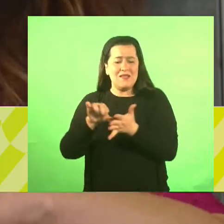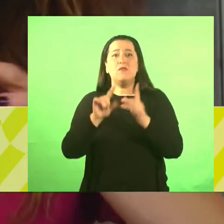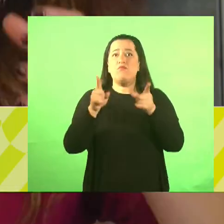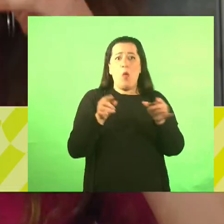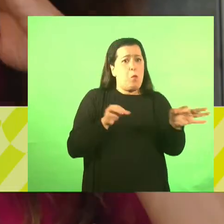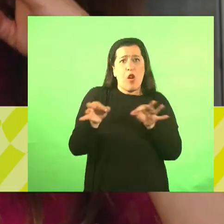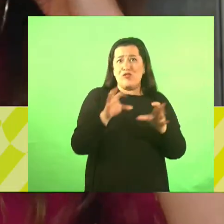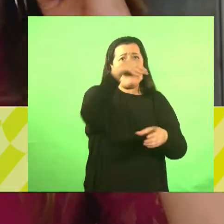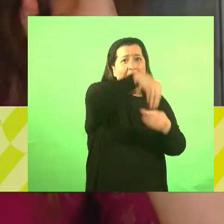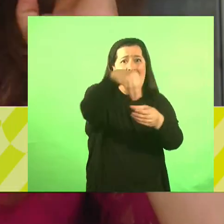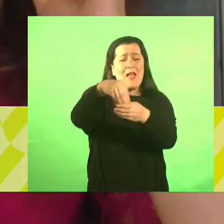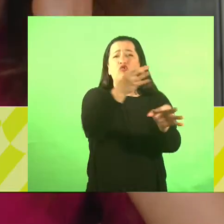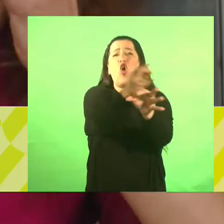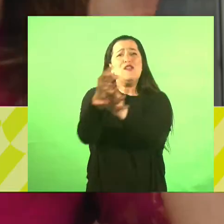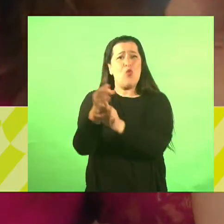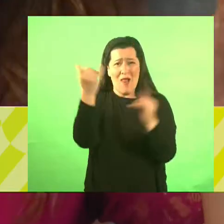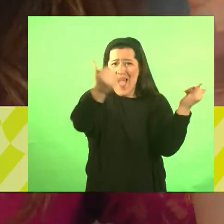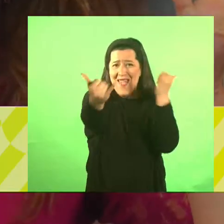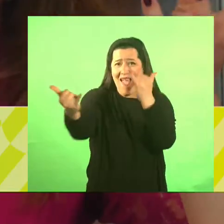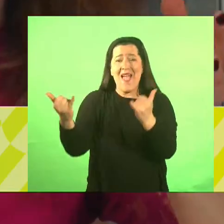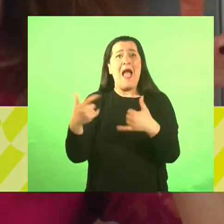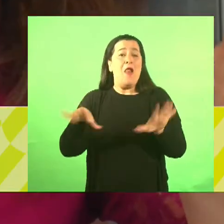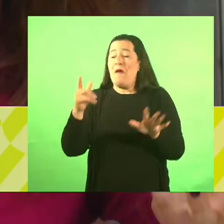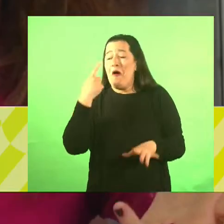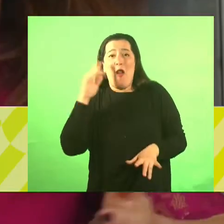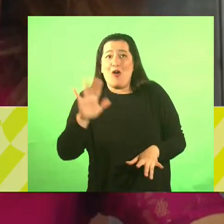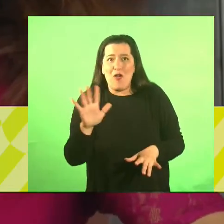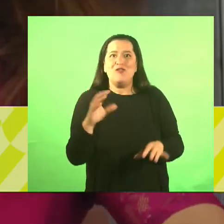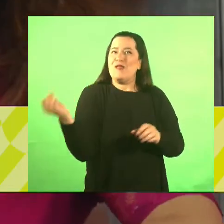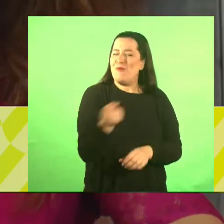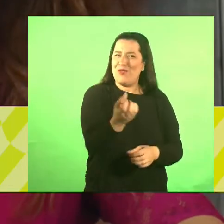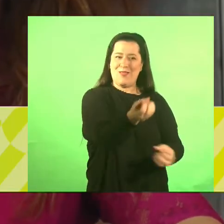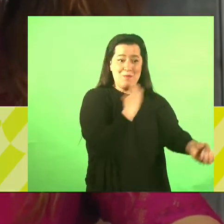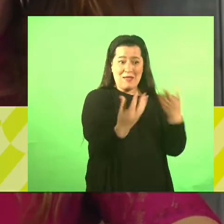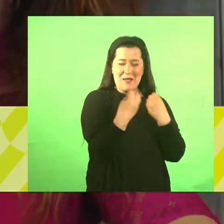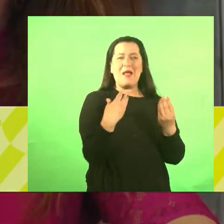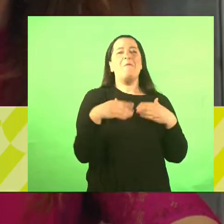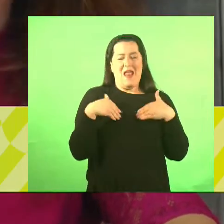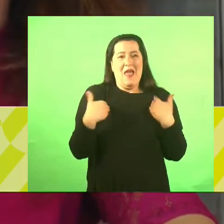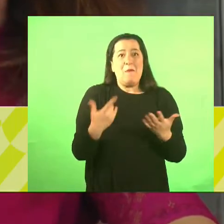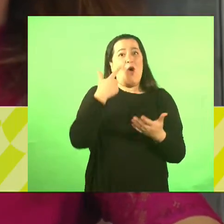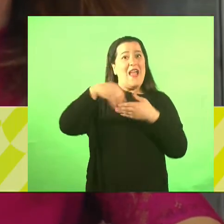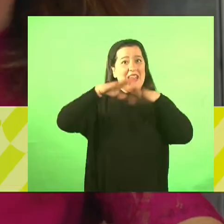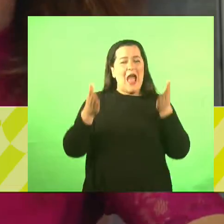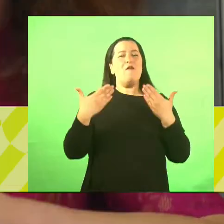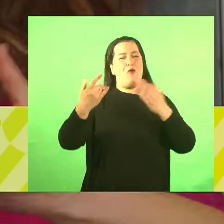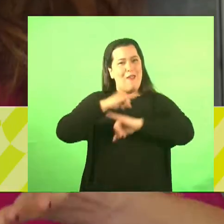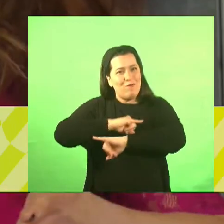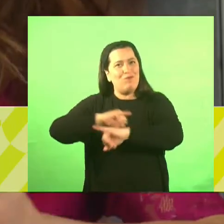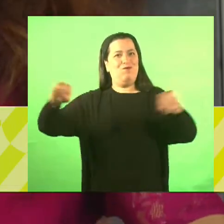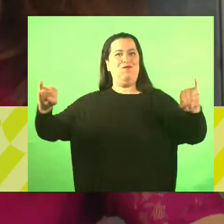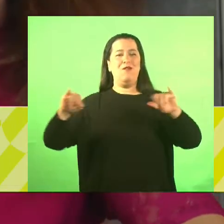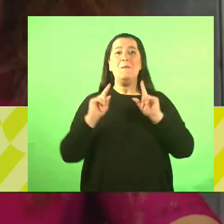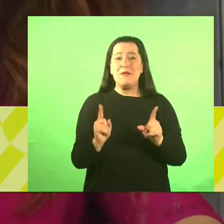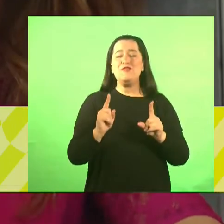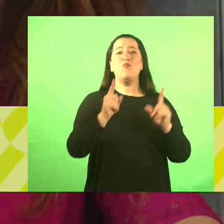se hacen en escuelas que tal vez no conocemos y que es importante que el INADI pueda llegar a través de